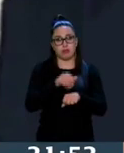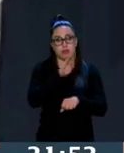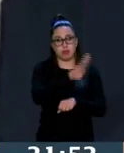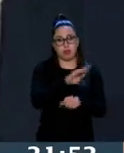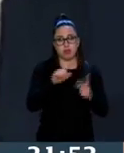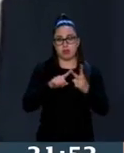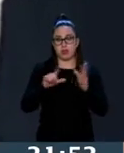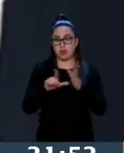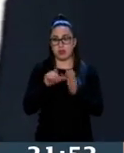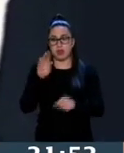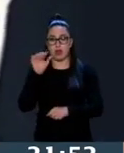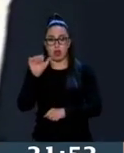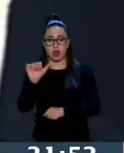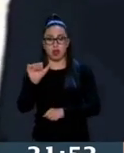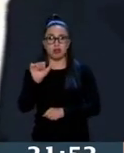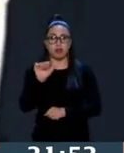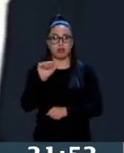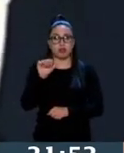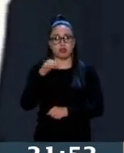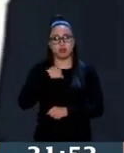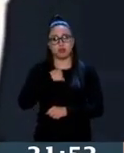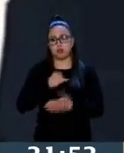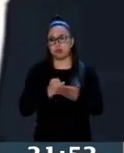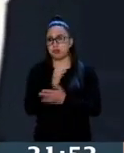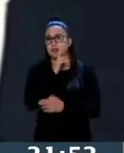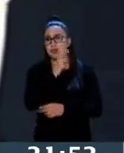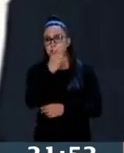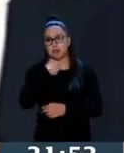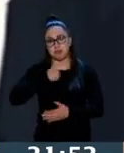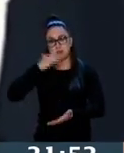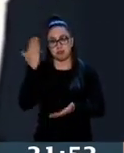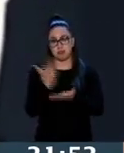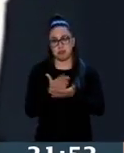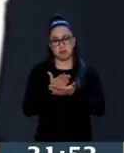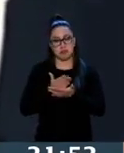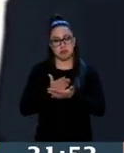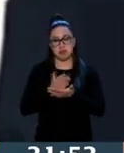Esa sería nuestra respuesta